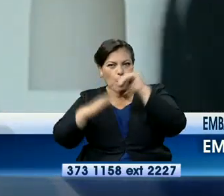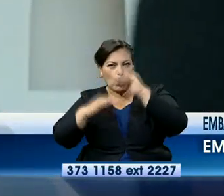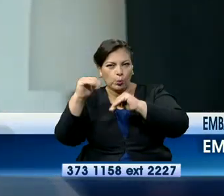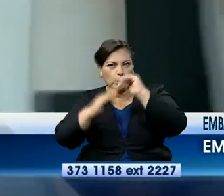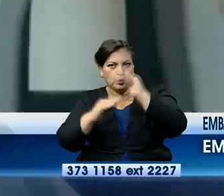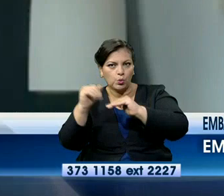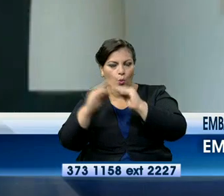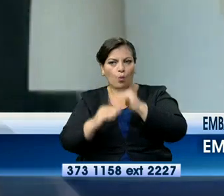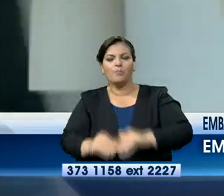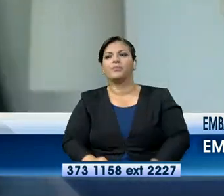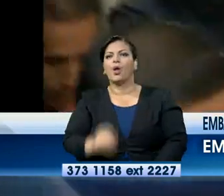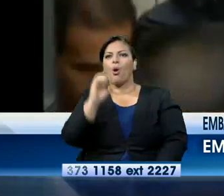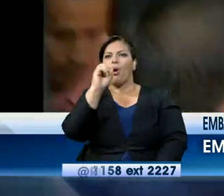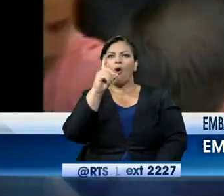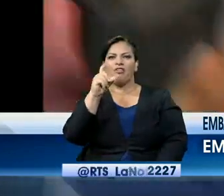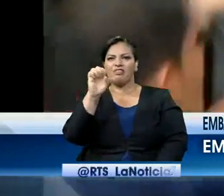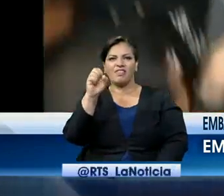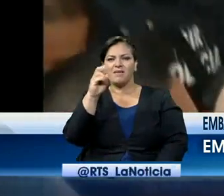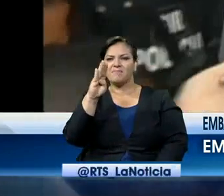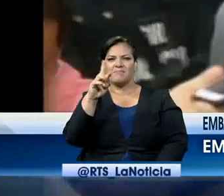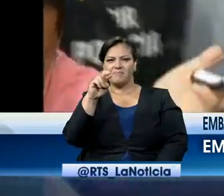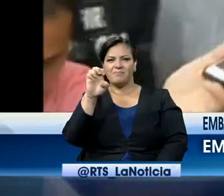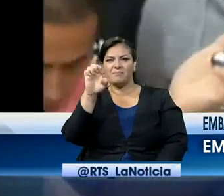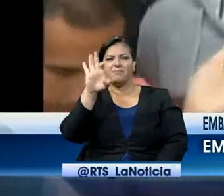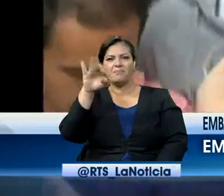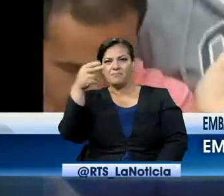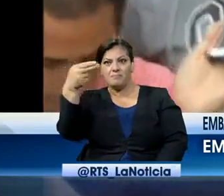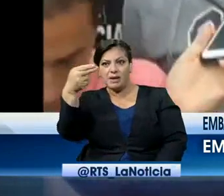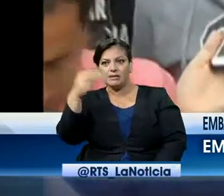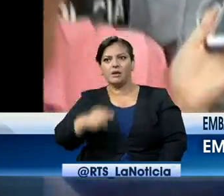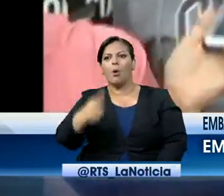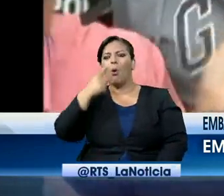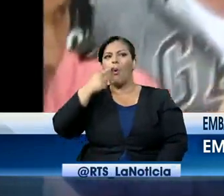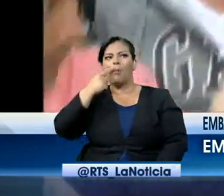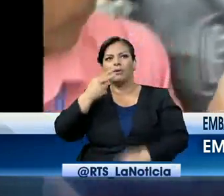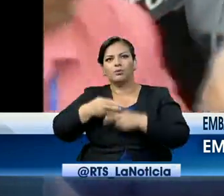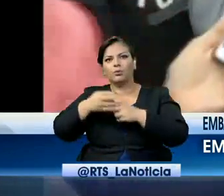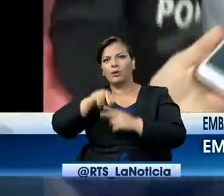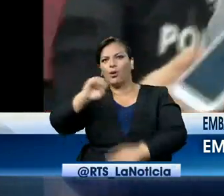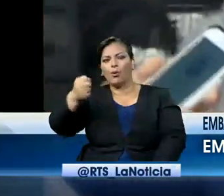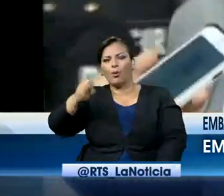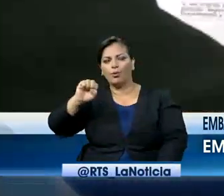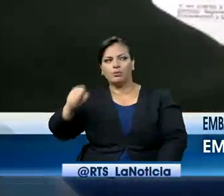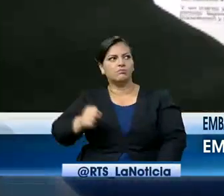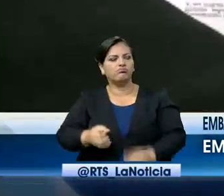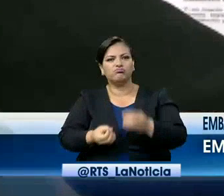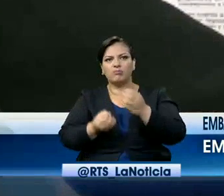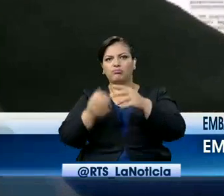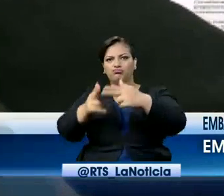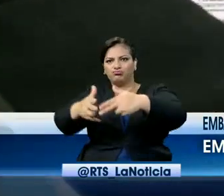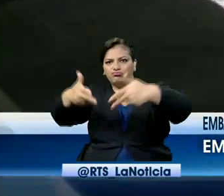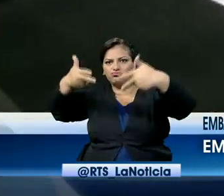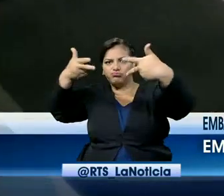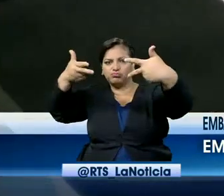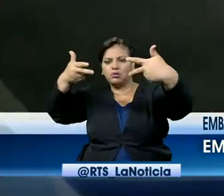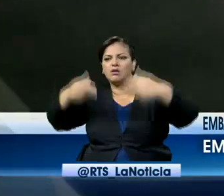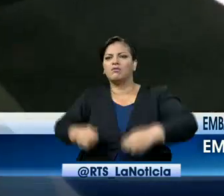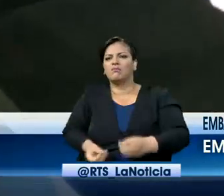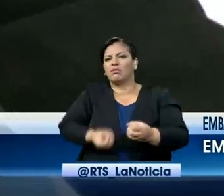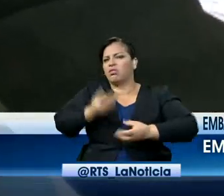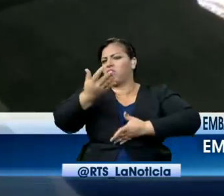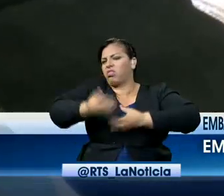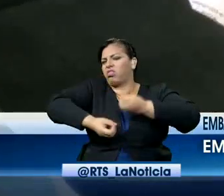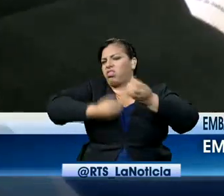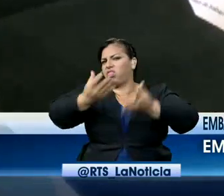aseguró haber entregado coimas a Ricardo Rivera, tío del vicepresidente de la República, Jorge Glass, para acceder a la contratación pública en